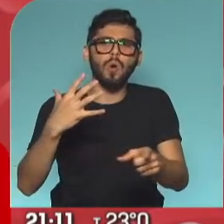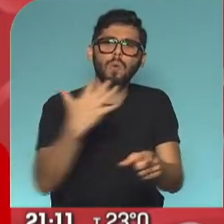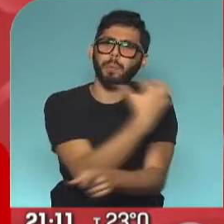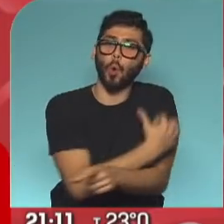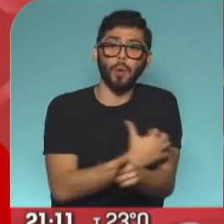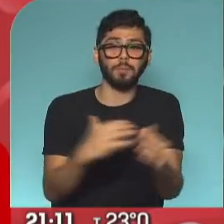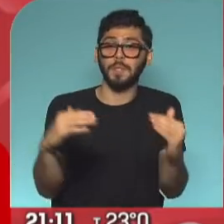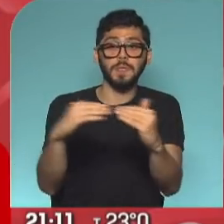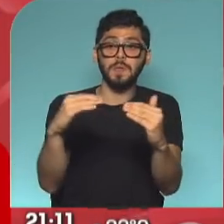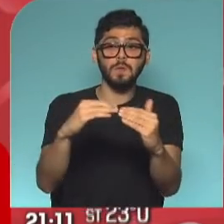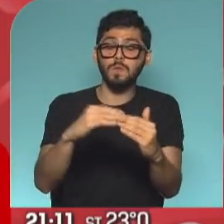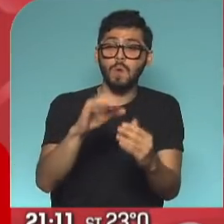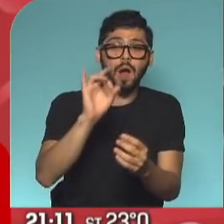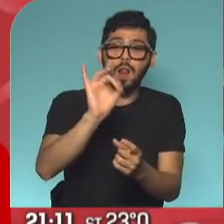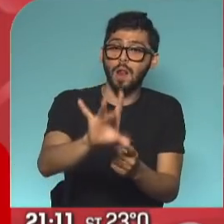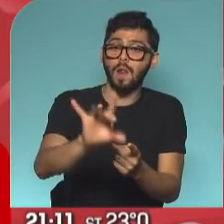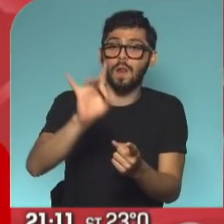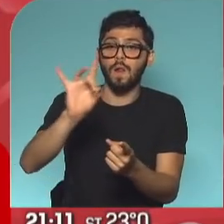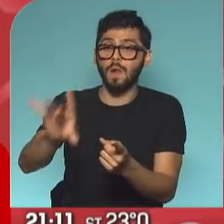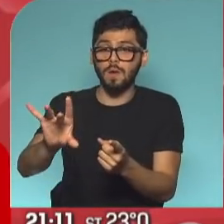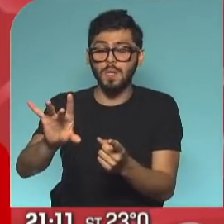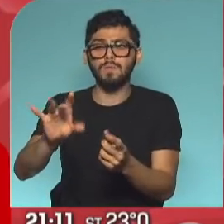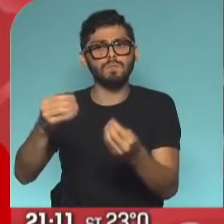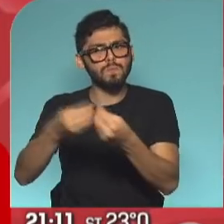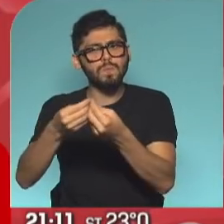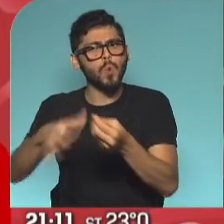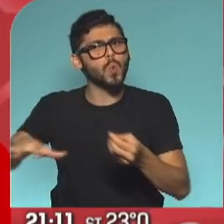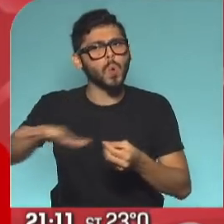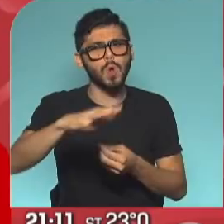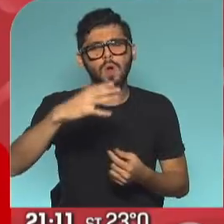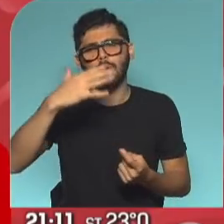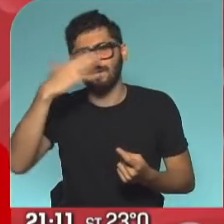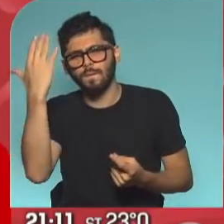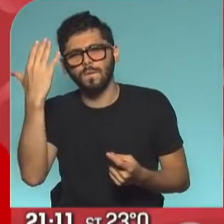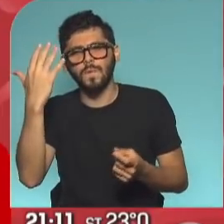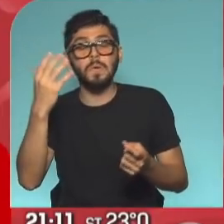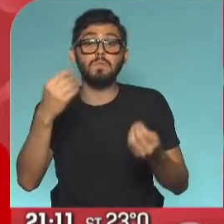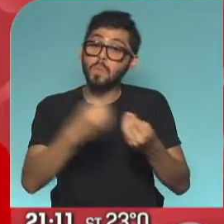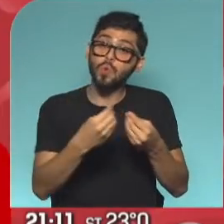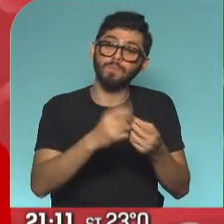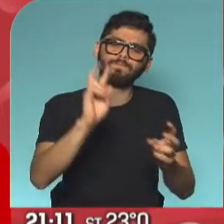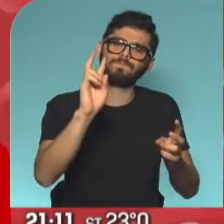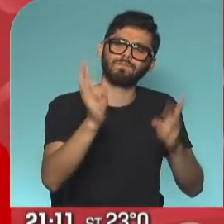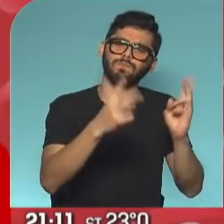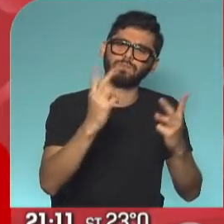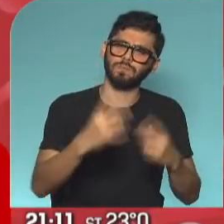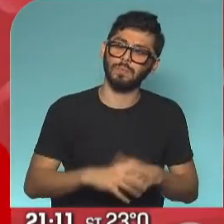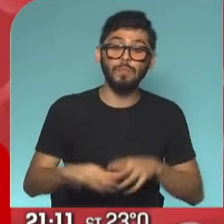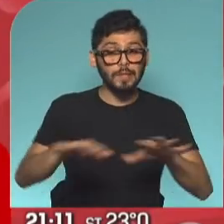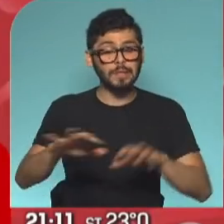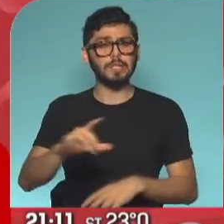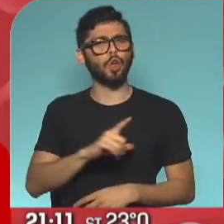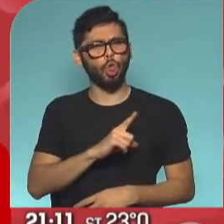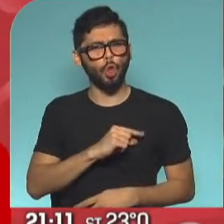pandemia que enferma a muchos y mata a otros tantos. Y la verdad, frente a tanto dolor y frente a tanta